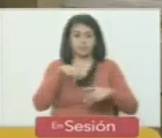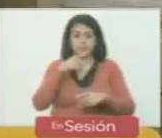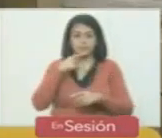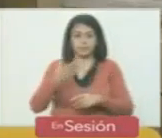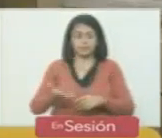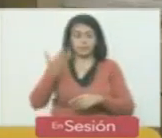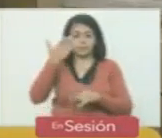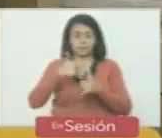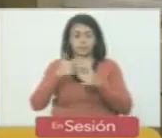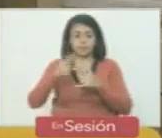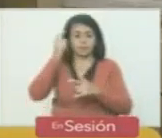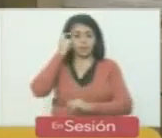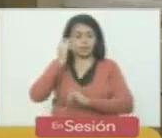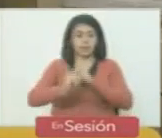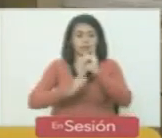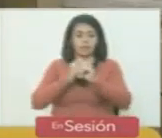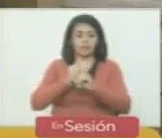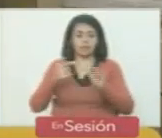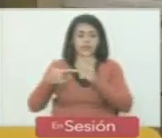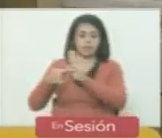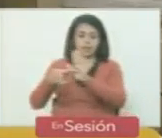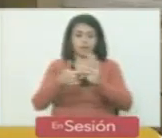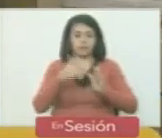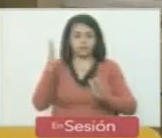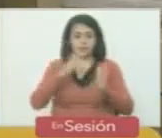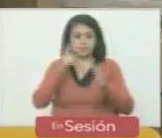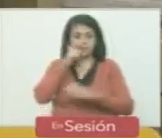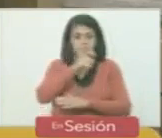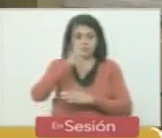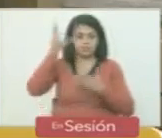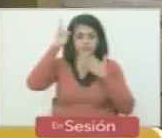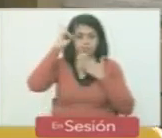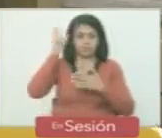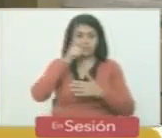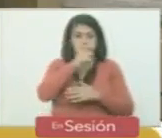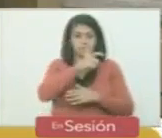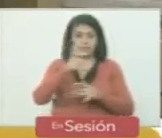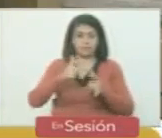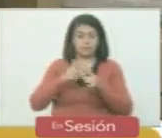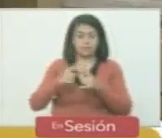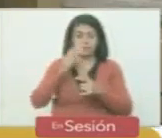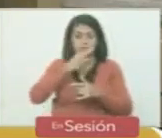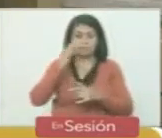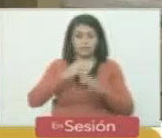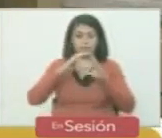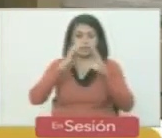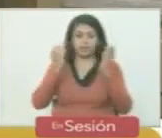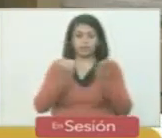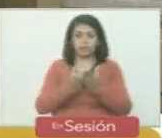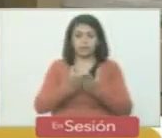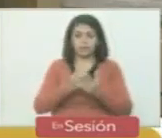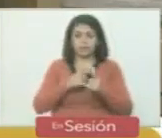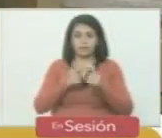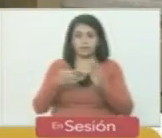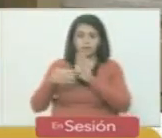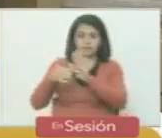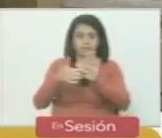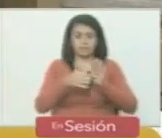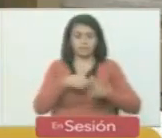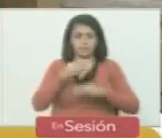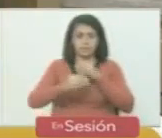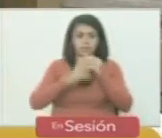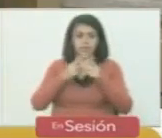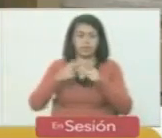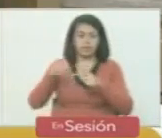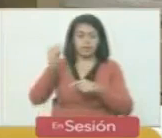enarbola en este Día Internacional de los Pueblos Indígenas y de los Pueblos Originarios del Mundo. Considerando que las